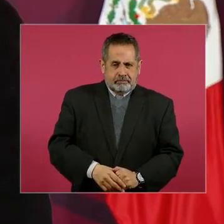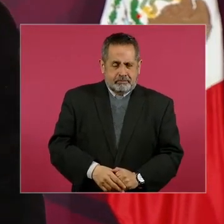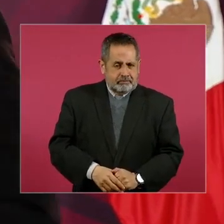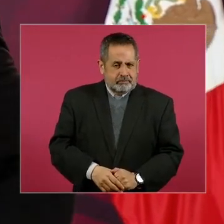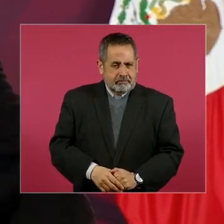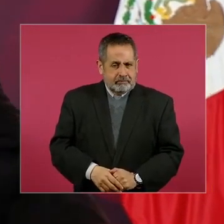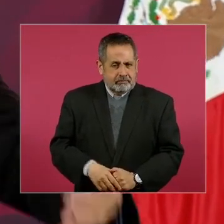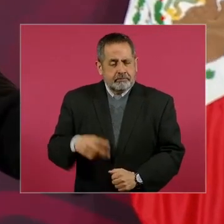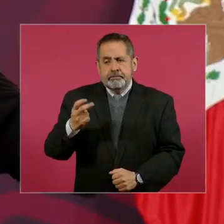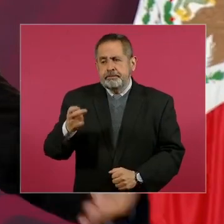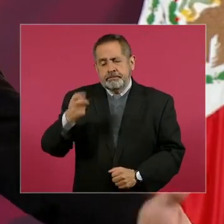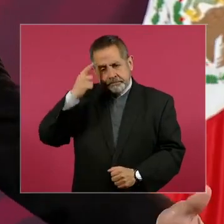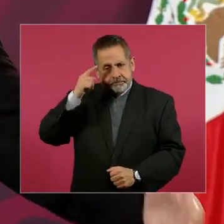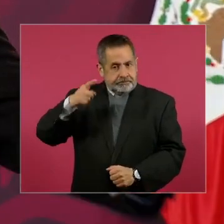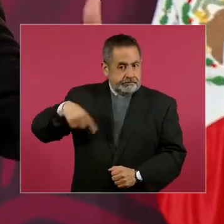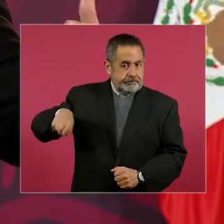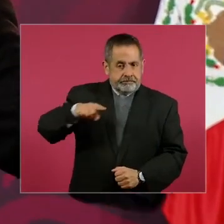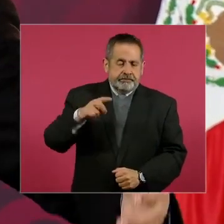Y eso